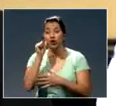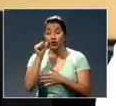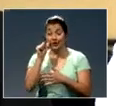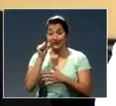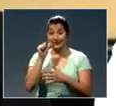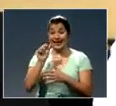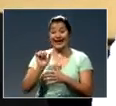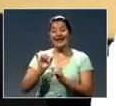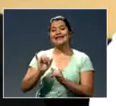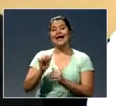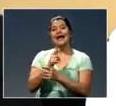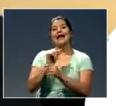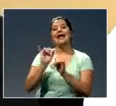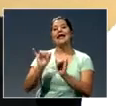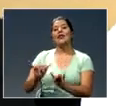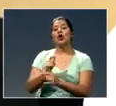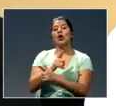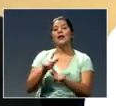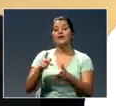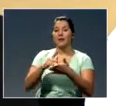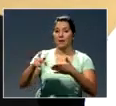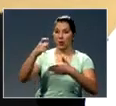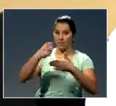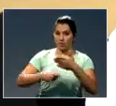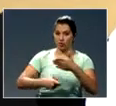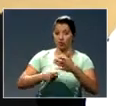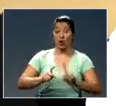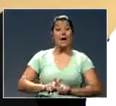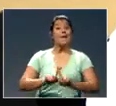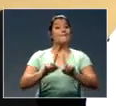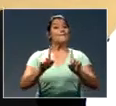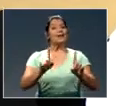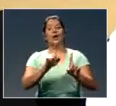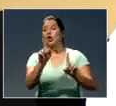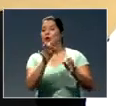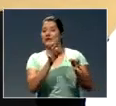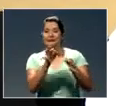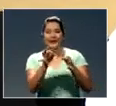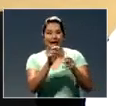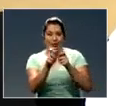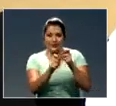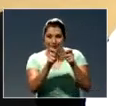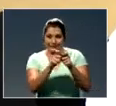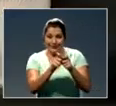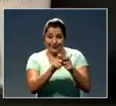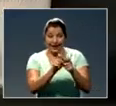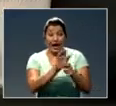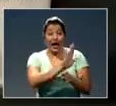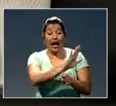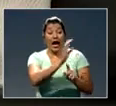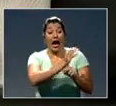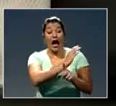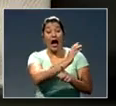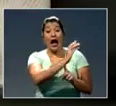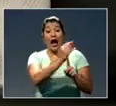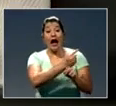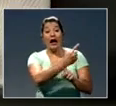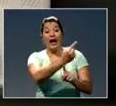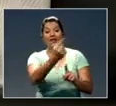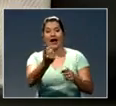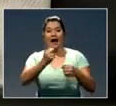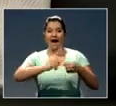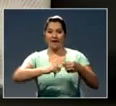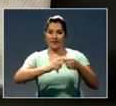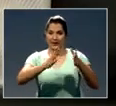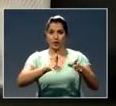pero no quedó explícito que sus afiliados también estaban exentos del pago de impuestos. El Hogar de Ancianos de San